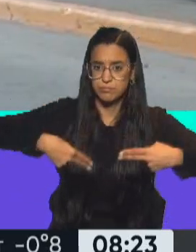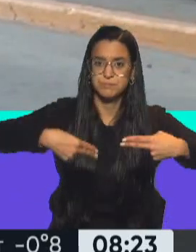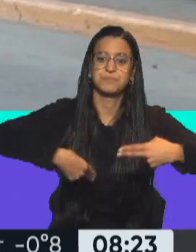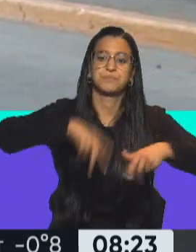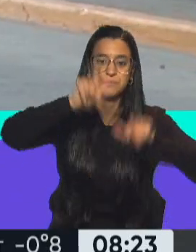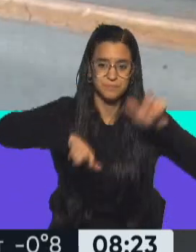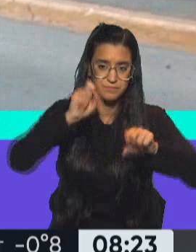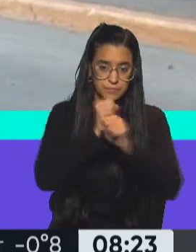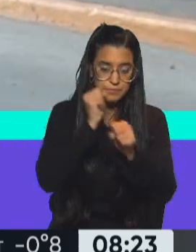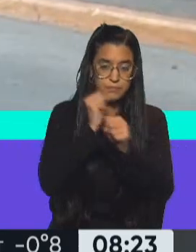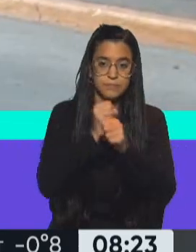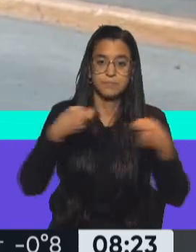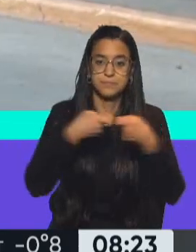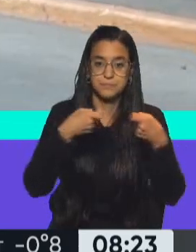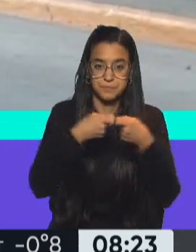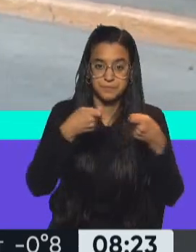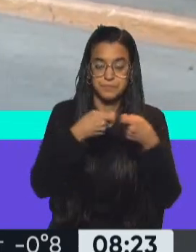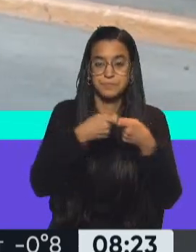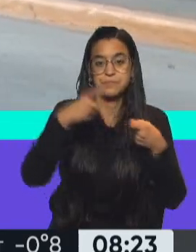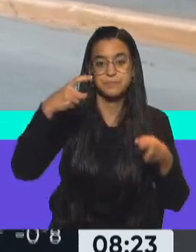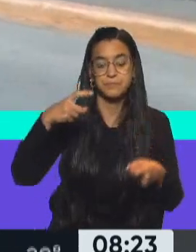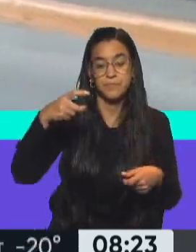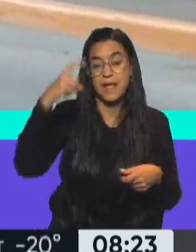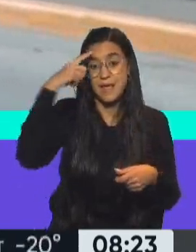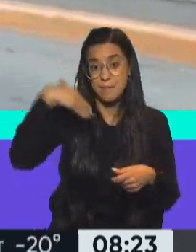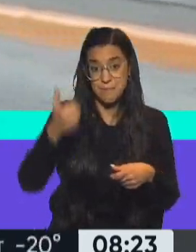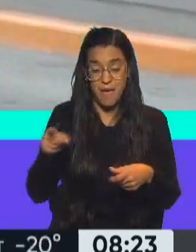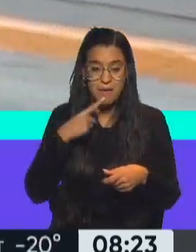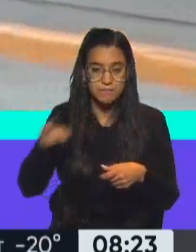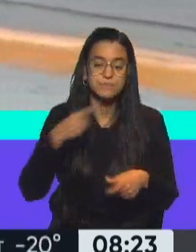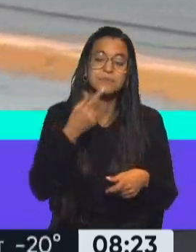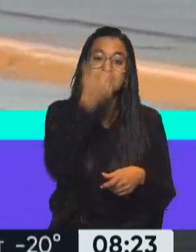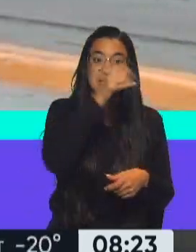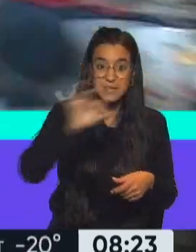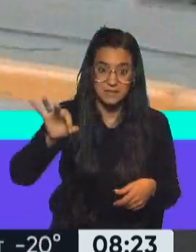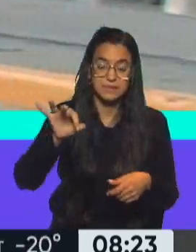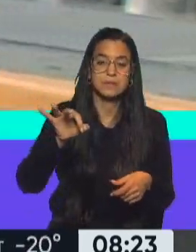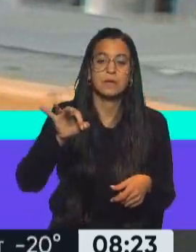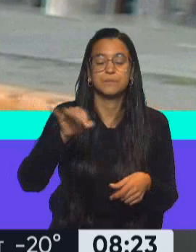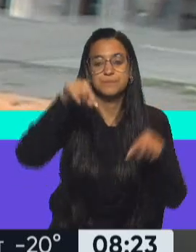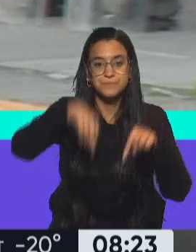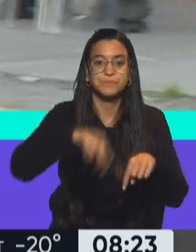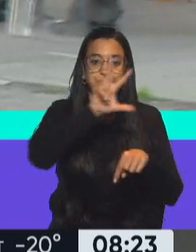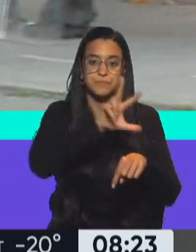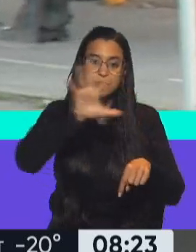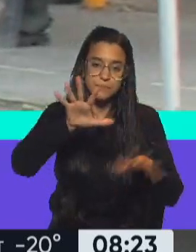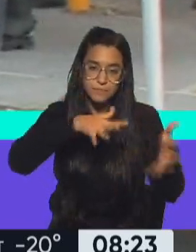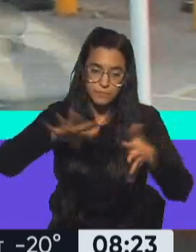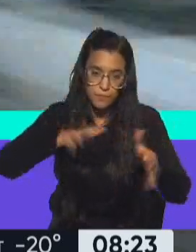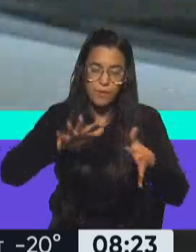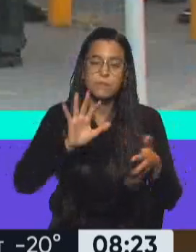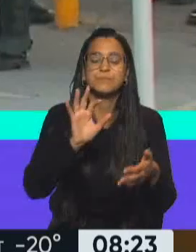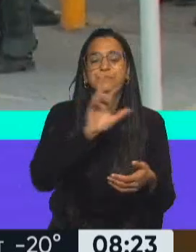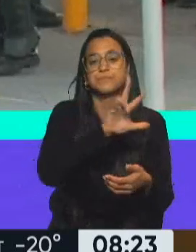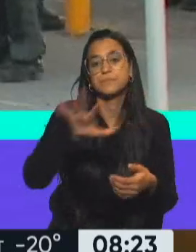trabajadores de la empresa eléctrica tercerizada de Edesur, que eran 60 en comienzo y que ahora son 35 aproximadamente,